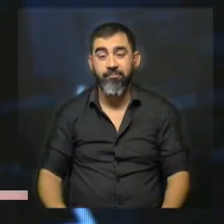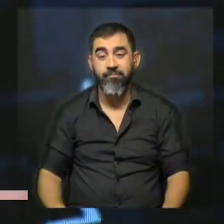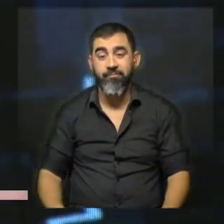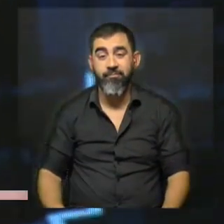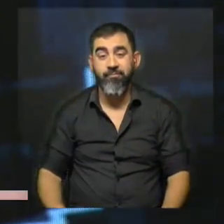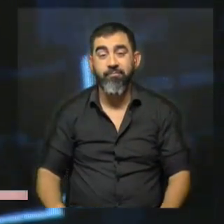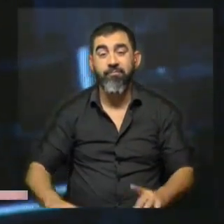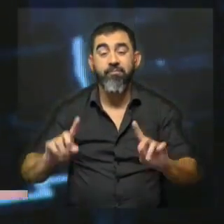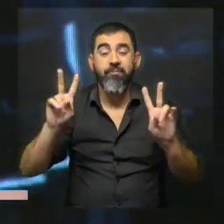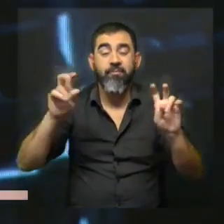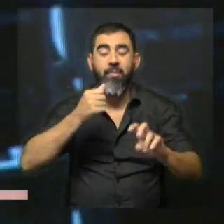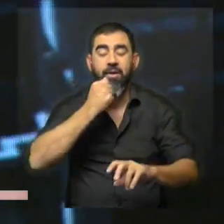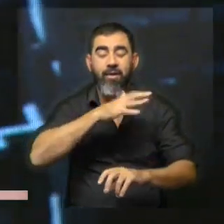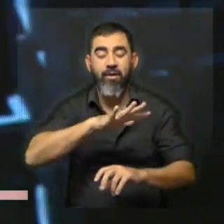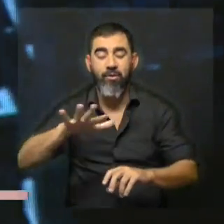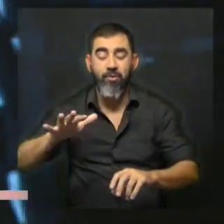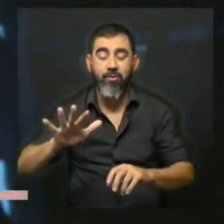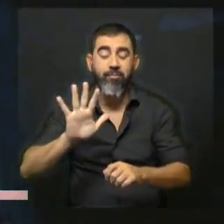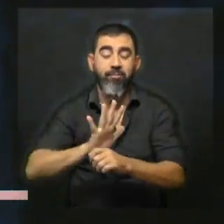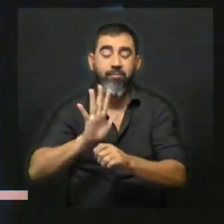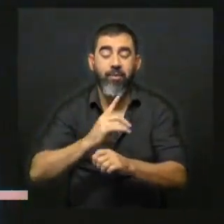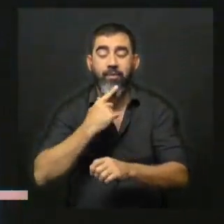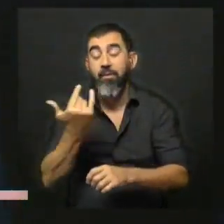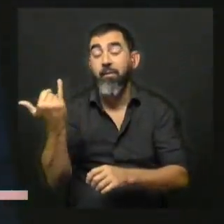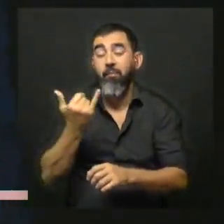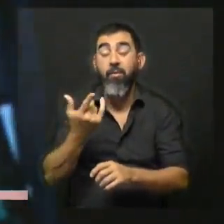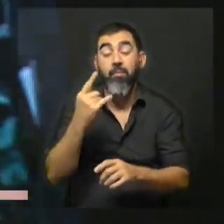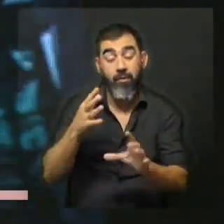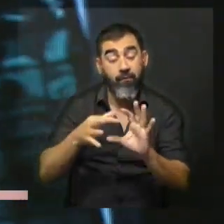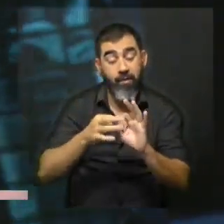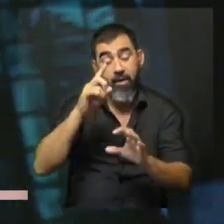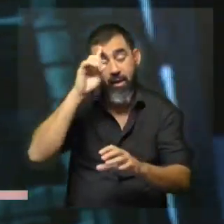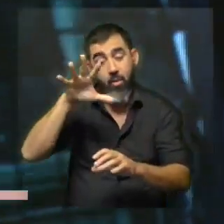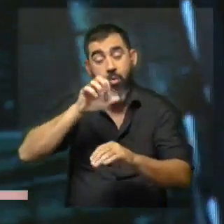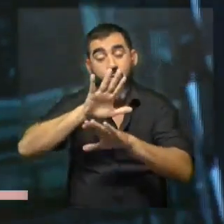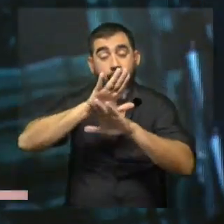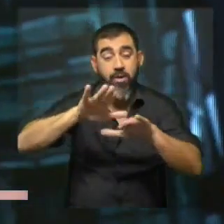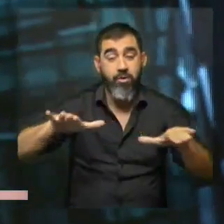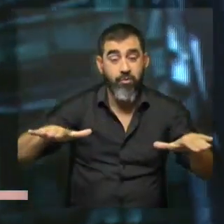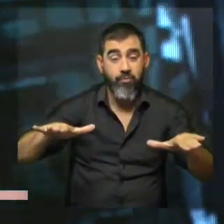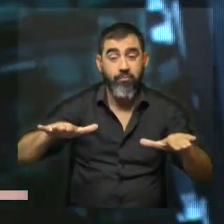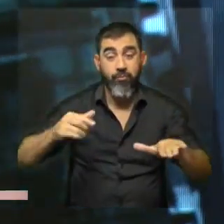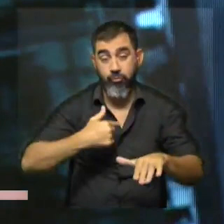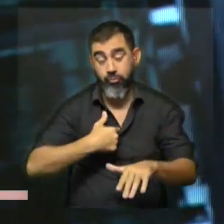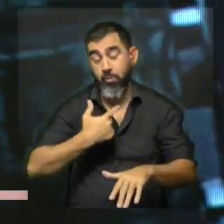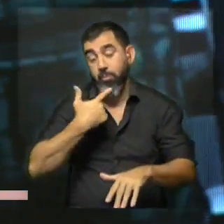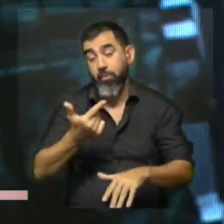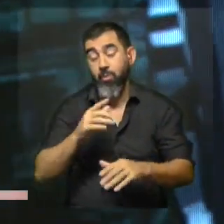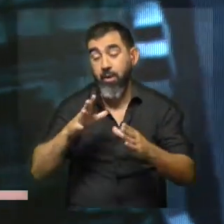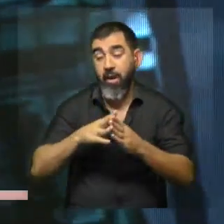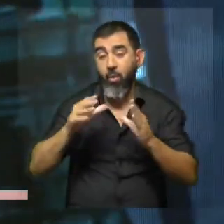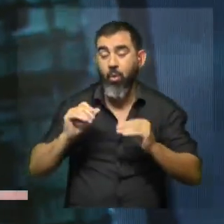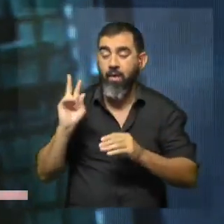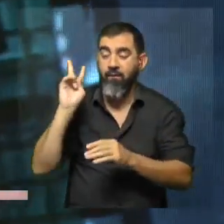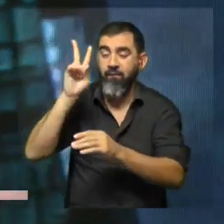parte de la historia. Digo, uno piensa sí, que es un tema banal, pero está asociado a recuerdos de infancia. Claro. Digo, no solo mío, digo, todas las escuelas venían a ver